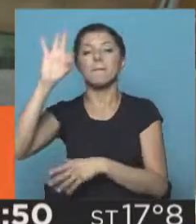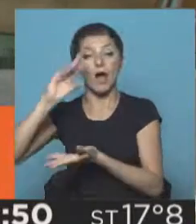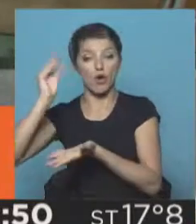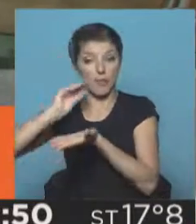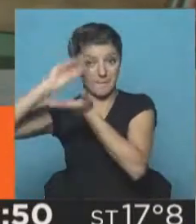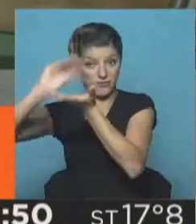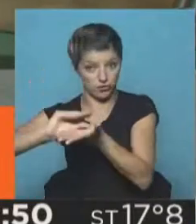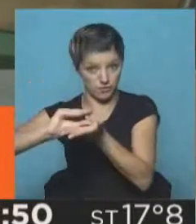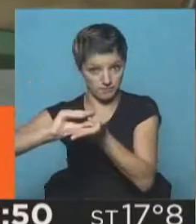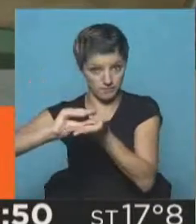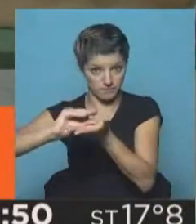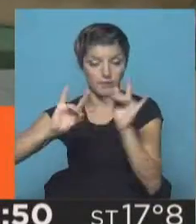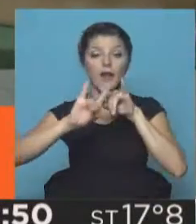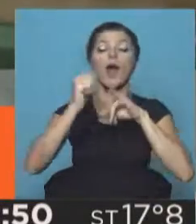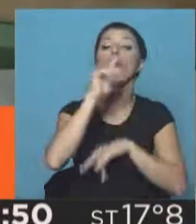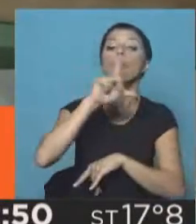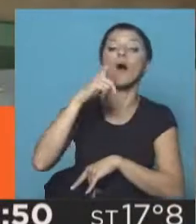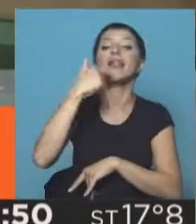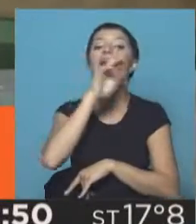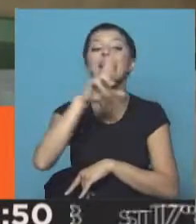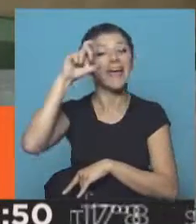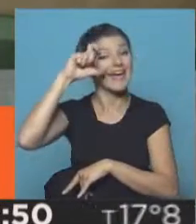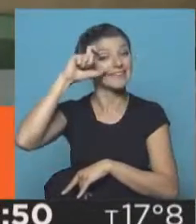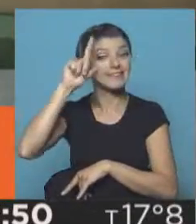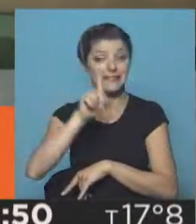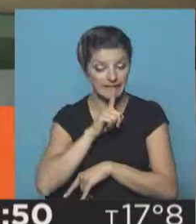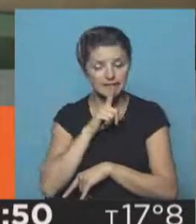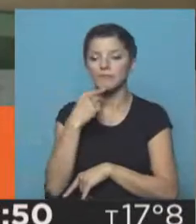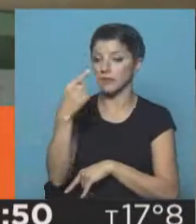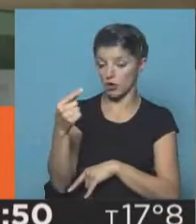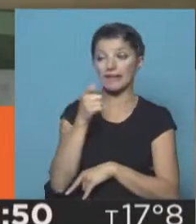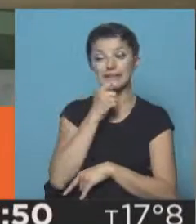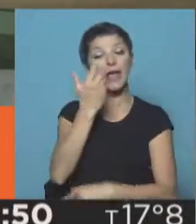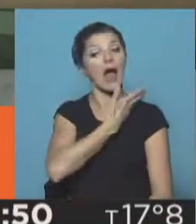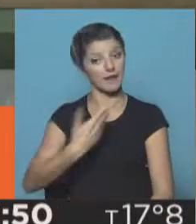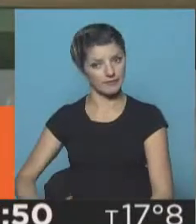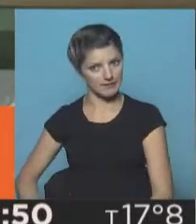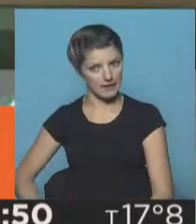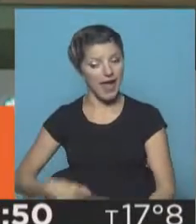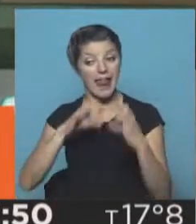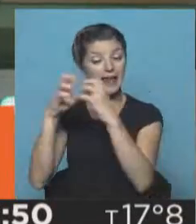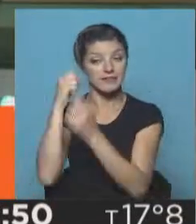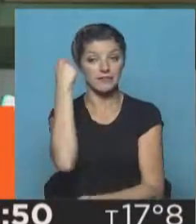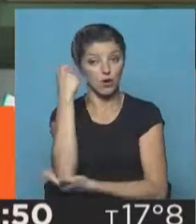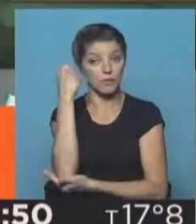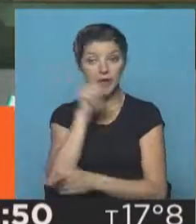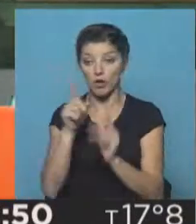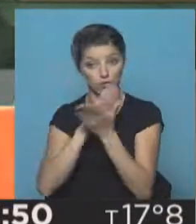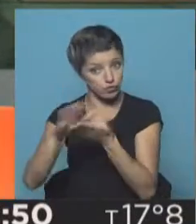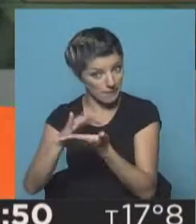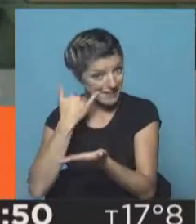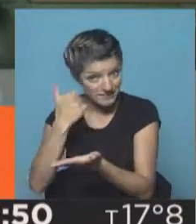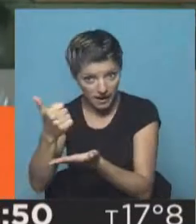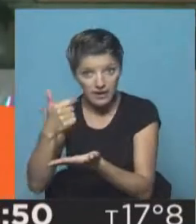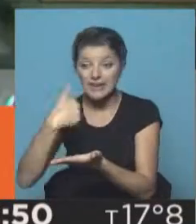Street diciendo que si el gobierno argentino no encaminaba rápidamente la crisis económica, se encaminaba hacia una